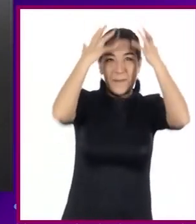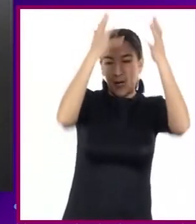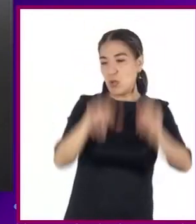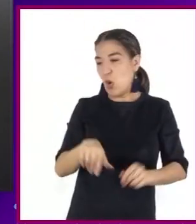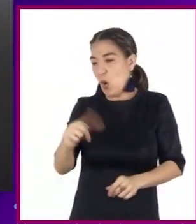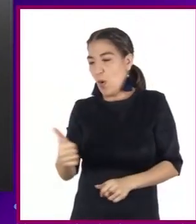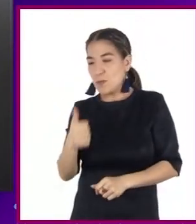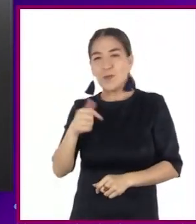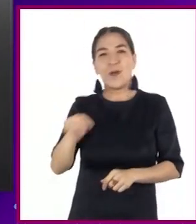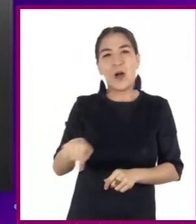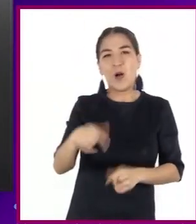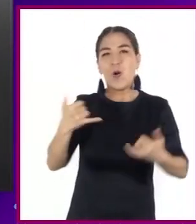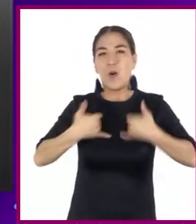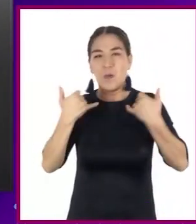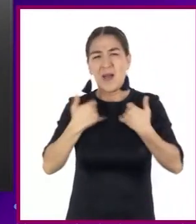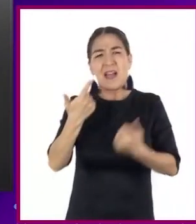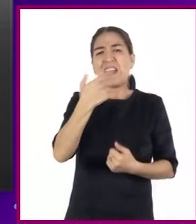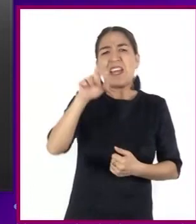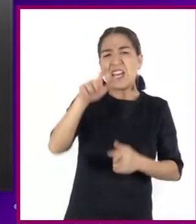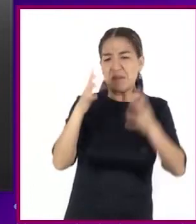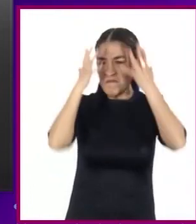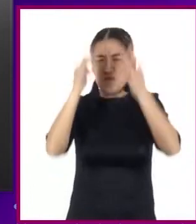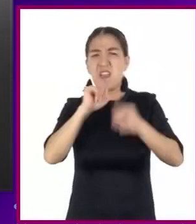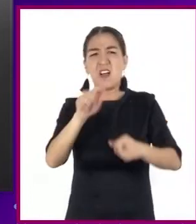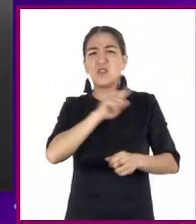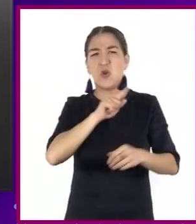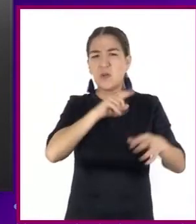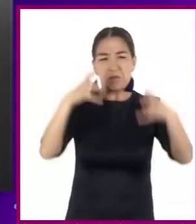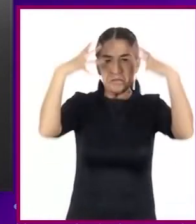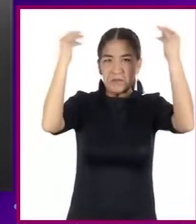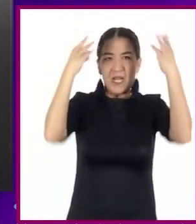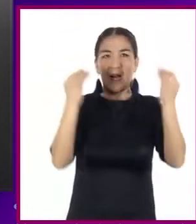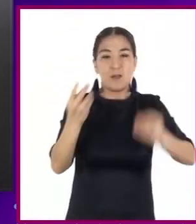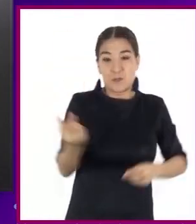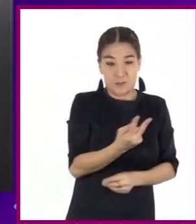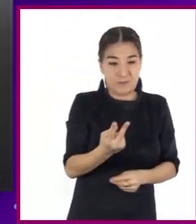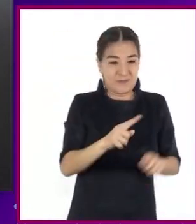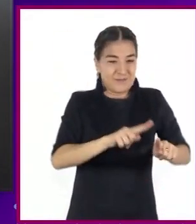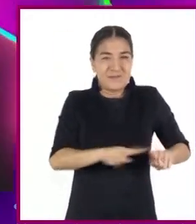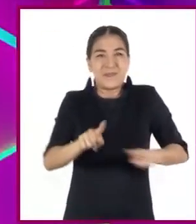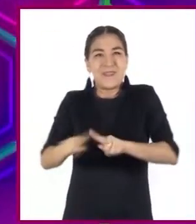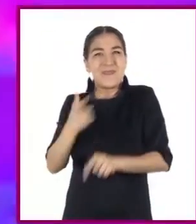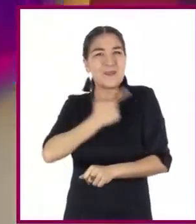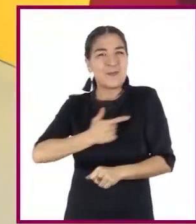diferencia, esa es mi identidad lo que marca. Entonces, eso es lo más importante en los jóvenes, la diferencia.